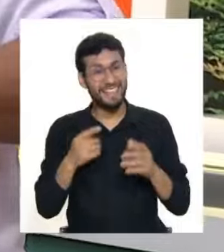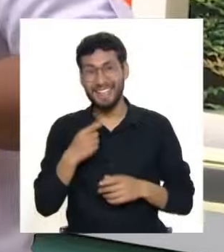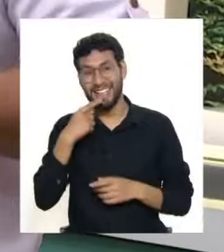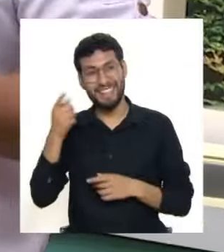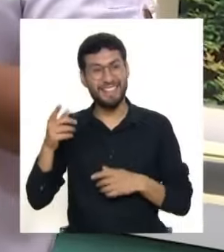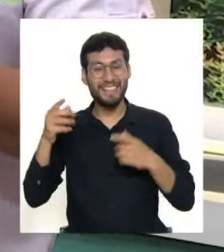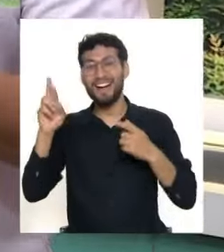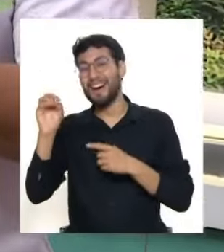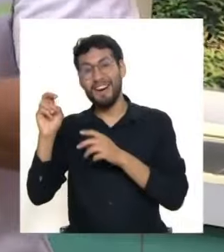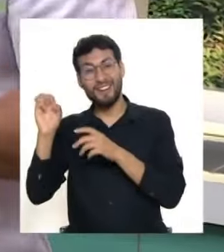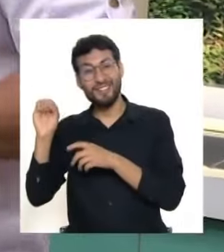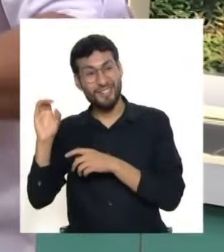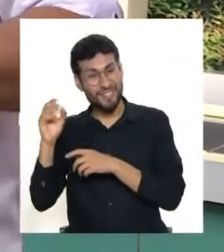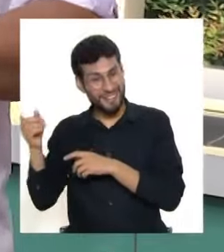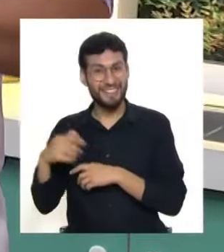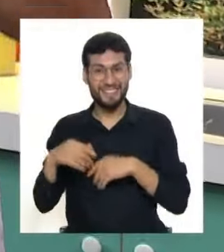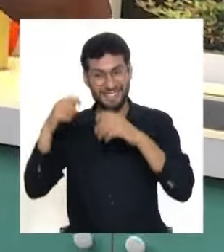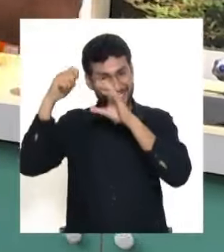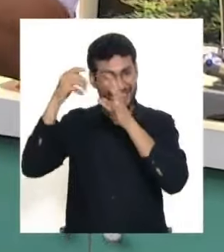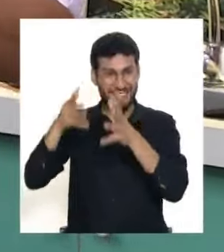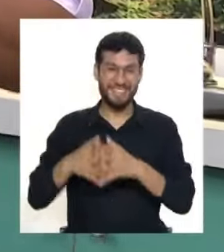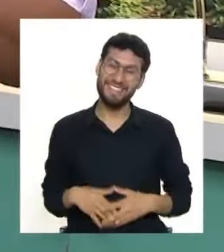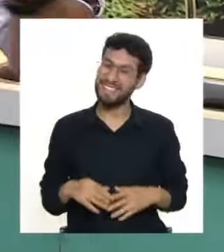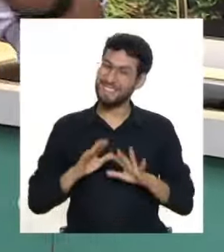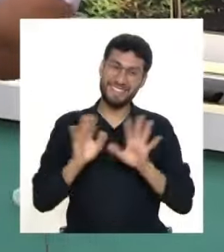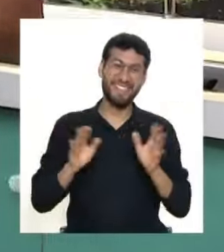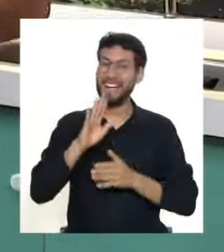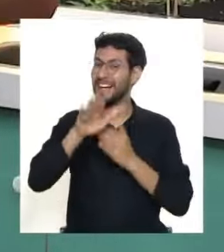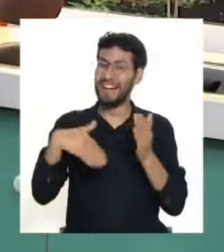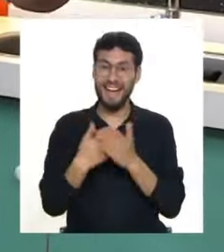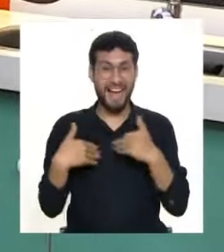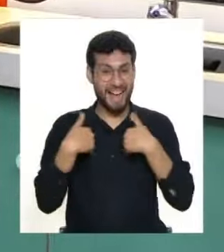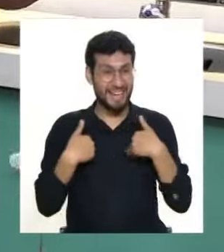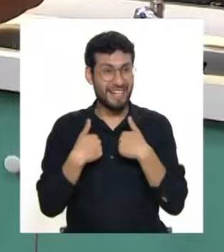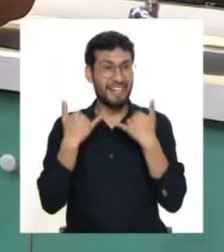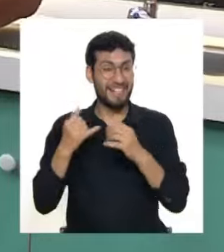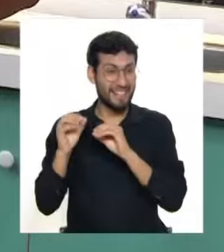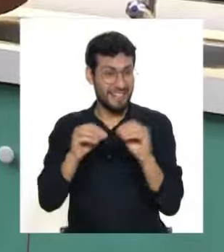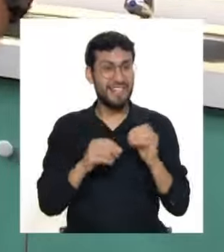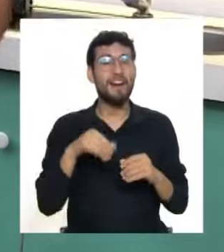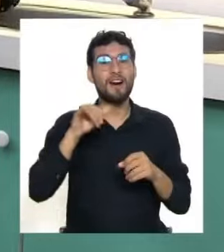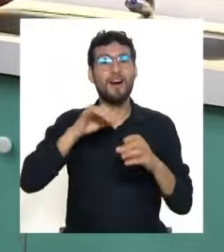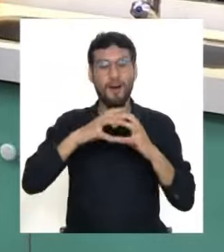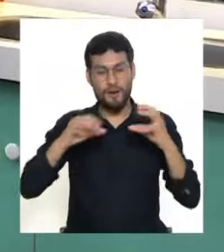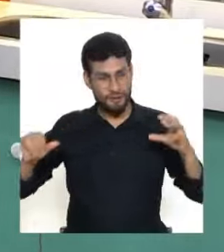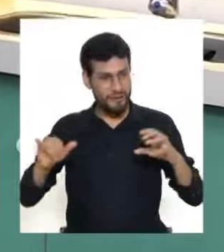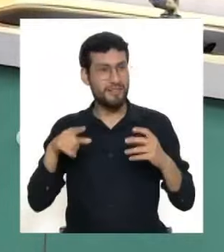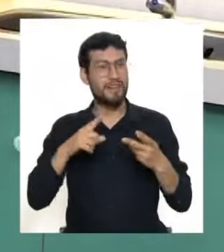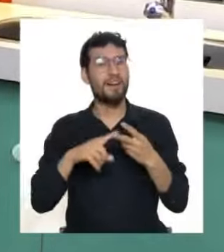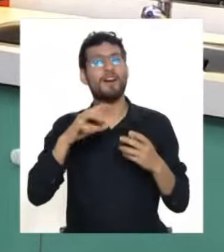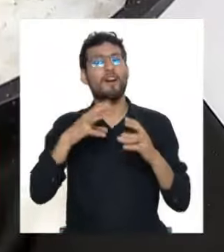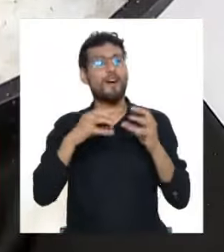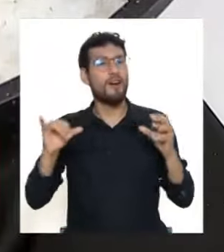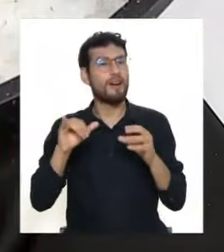No le digas ronzoco al camarógrafo. Bueno, todos esos animalitos ahora se crían con su yuca,